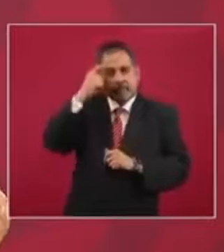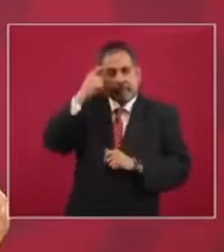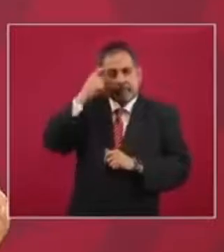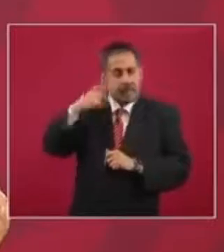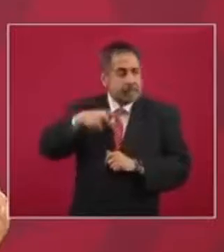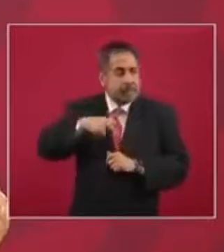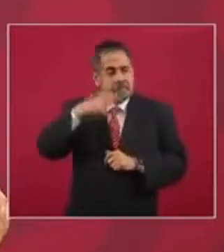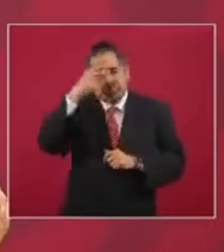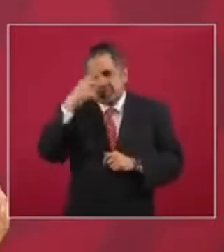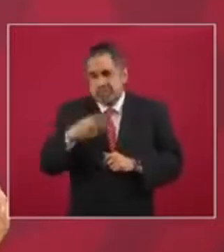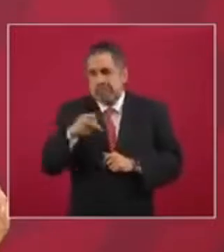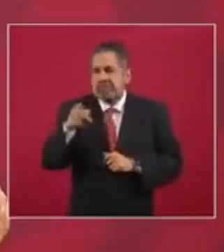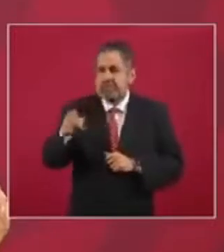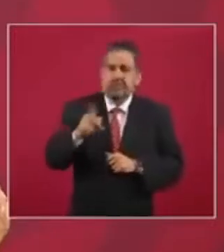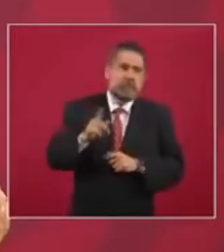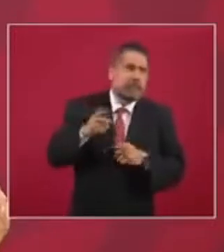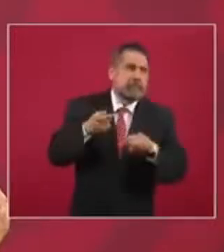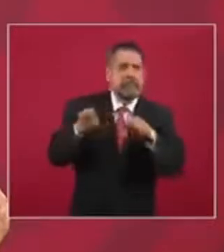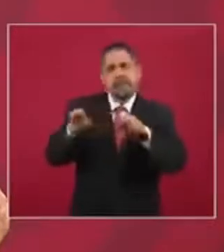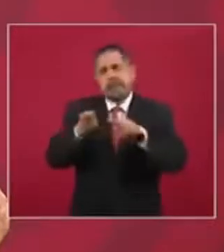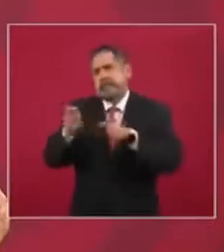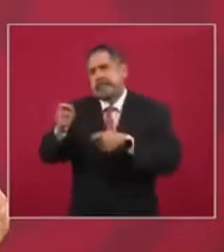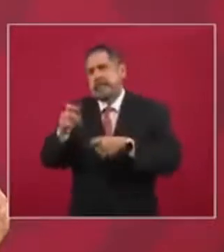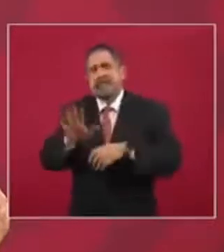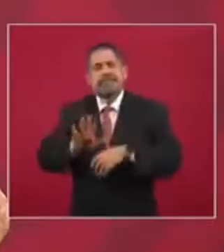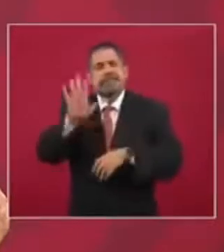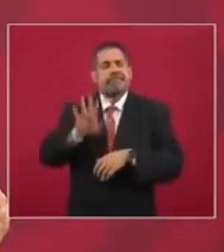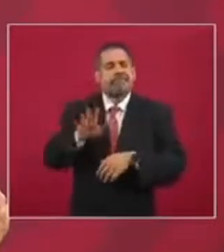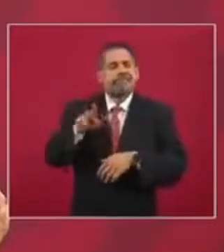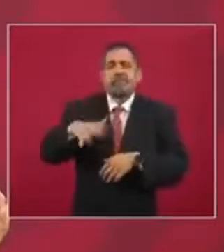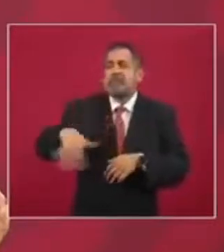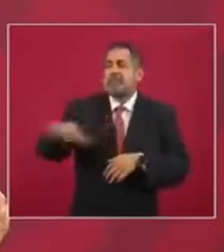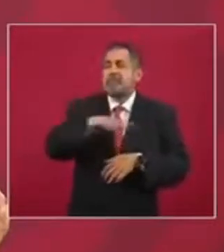es menor de edad y que